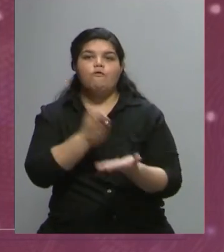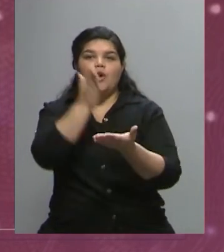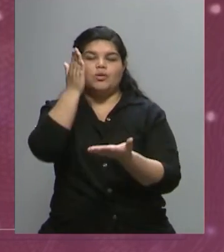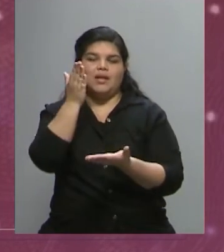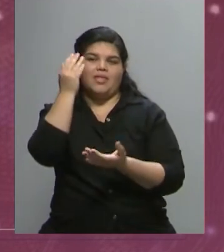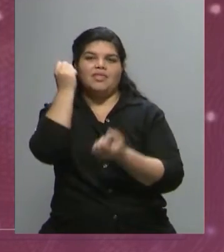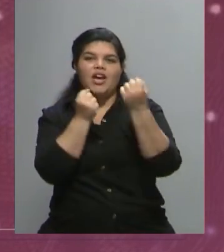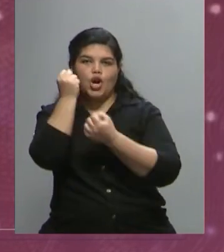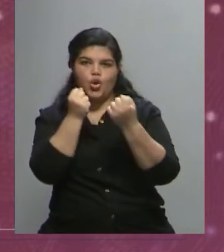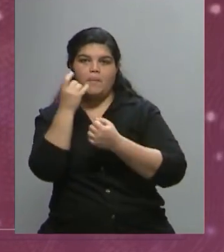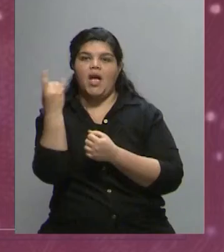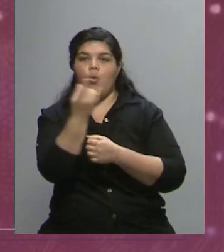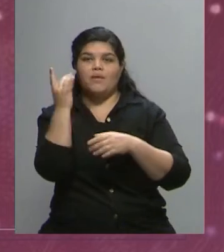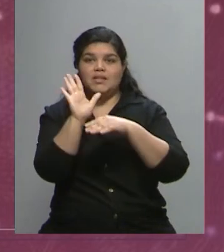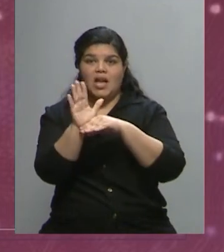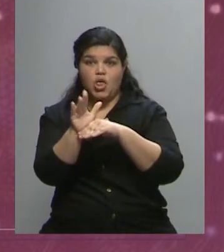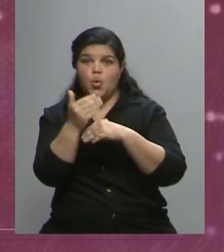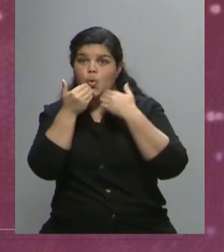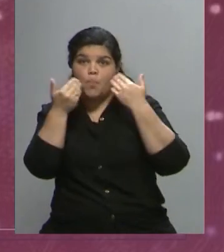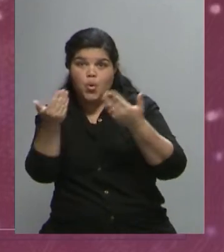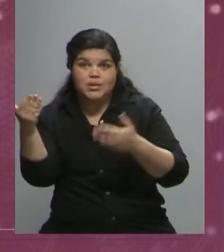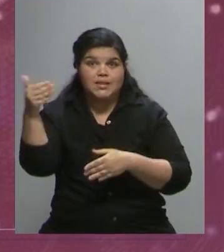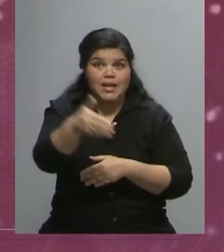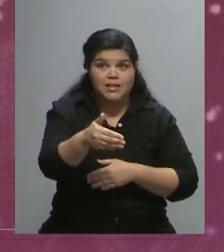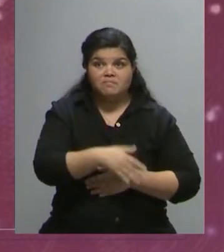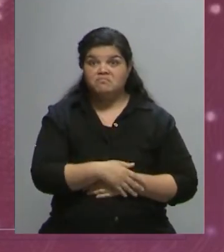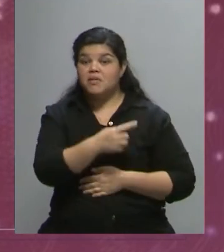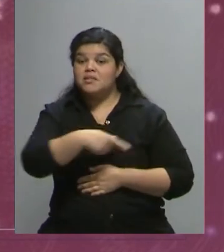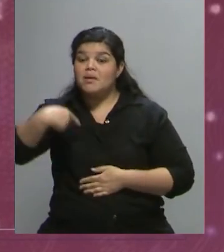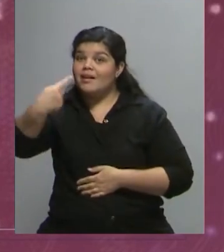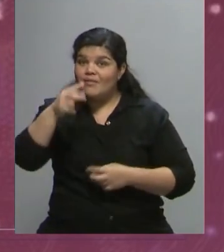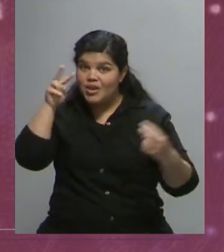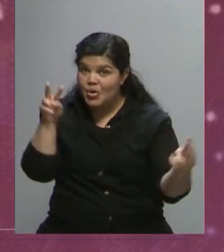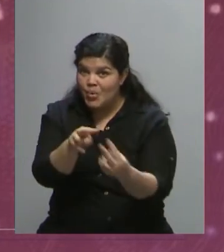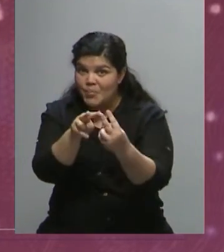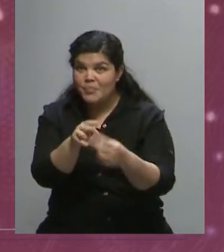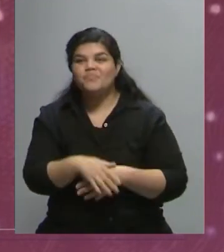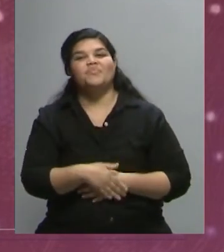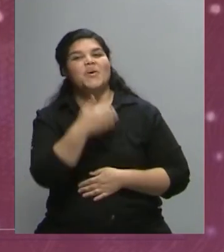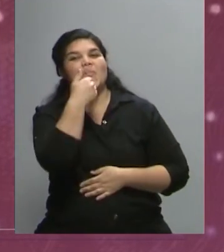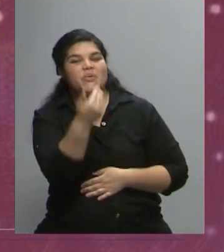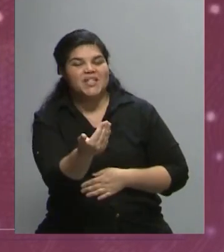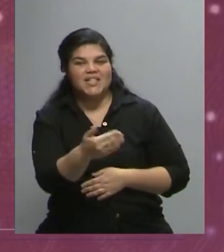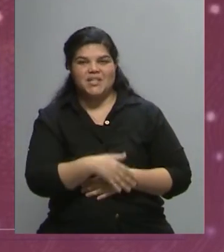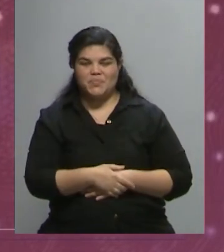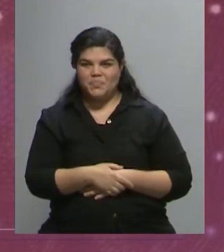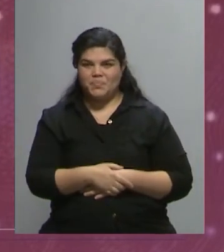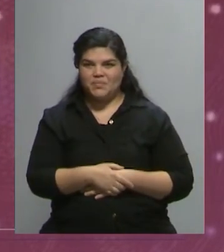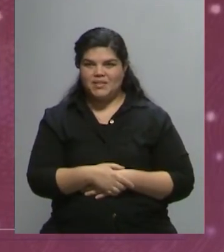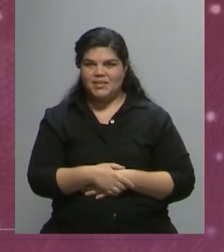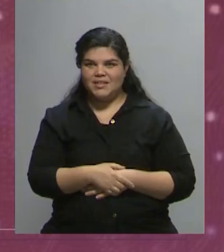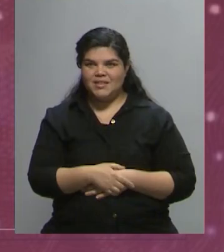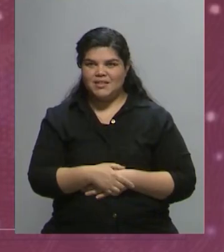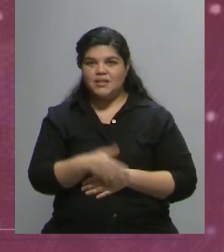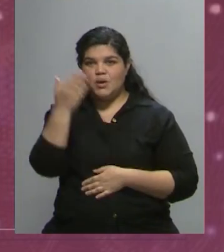Económicas de la Universidad Nacional de Cuyo. Será hasta cualquier momento, será en realidad hasta la semana que viene. Muy bien, Gracias, muchas Walter. gracias. Gracias, Muchas Walter. gracias. Muchas gracias.